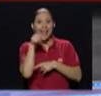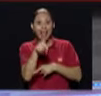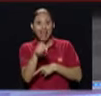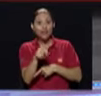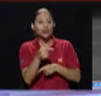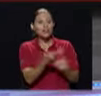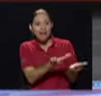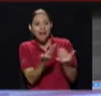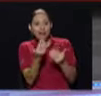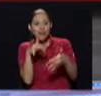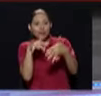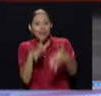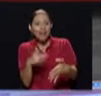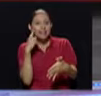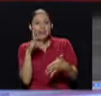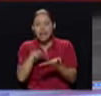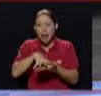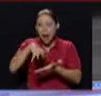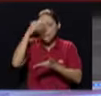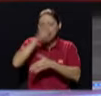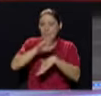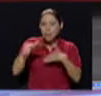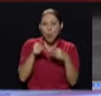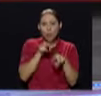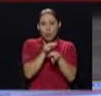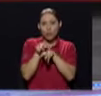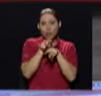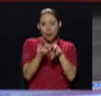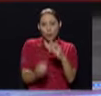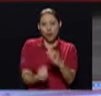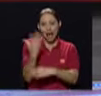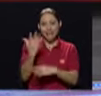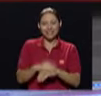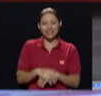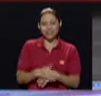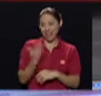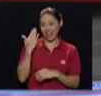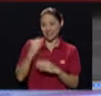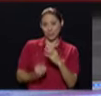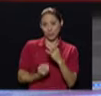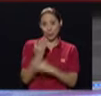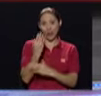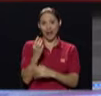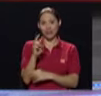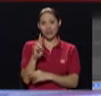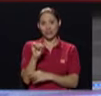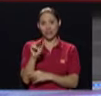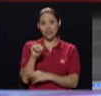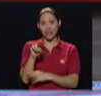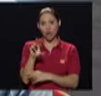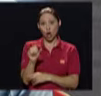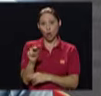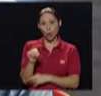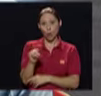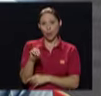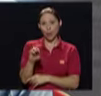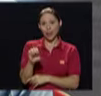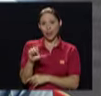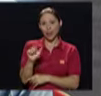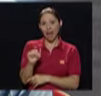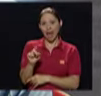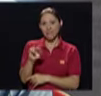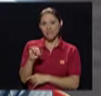todas las técnicas de monitoreo de los volcanes. Y, por ejemplo, ahora que mencionamos el volcán Rincón de la Vieja, el volcán Rincón de la Vieja es